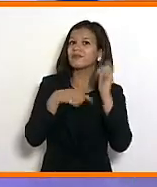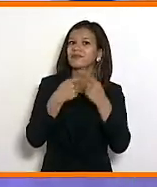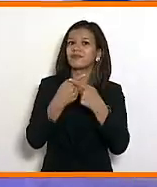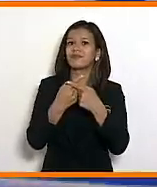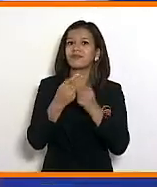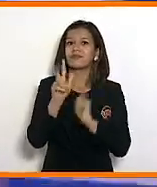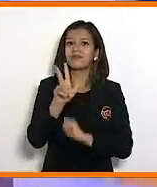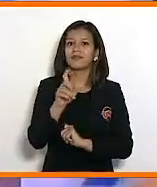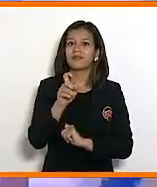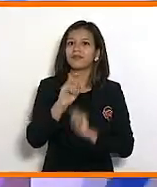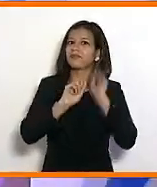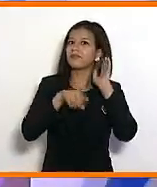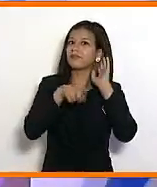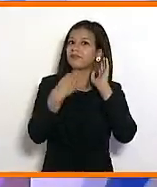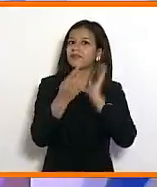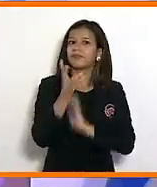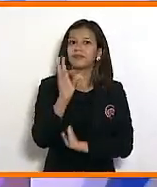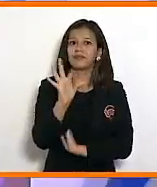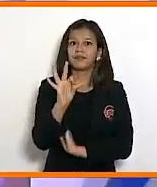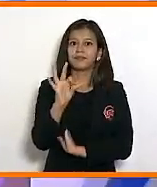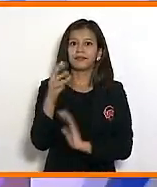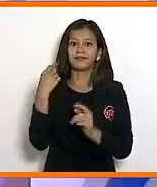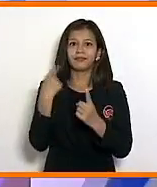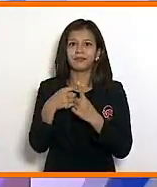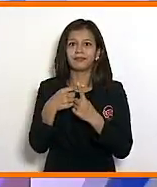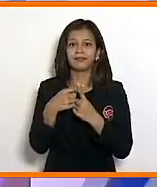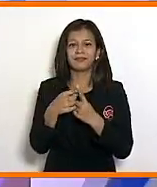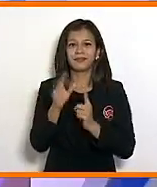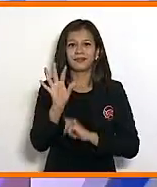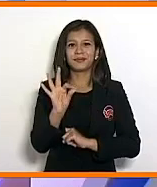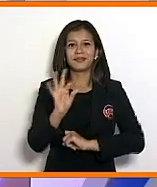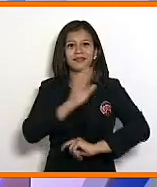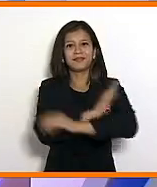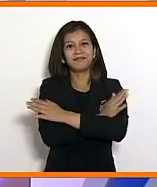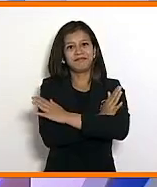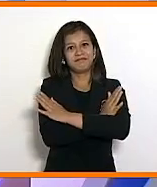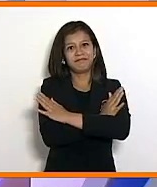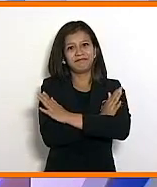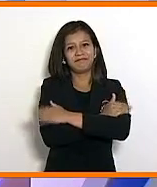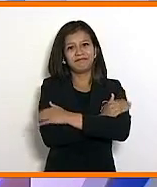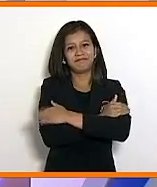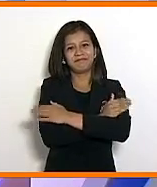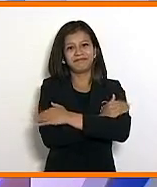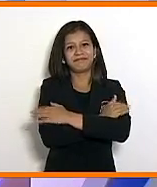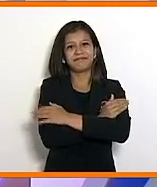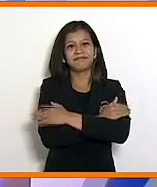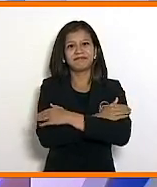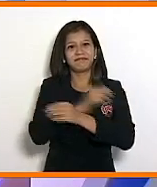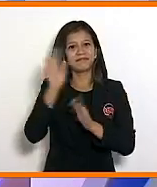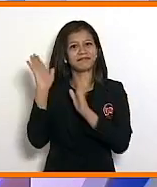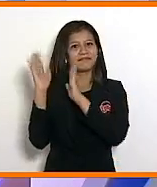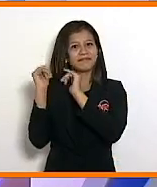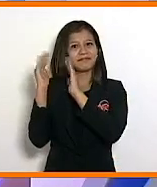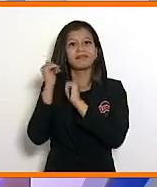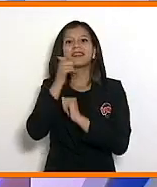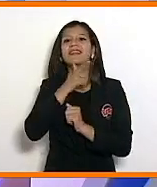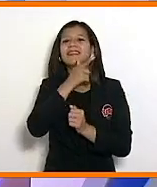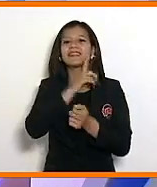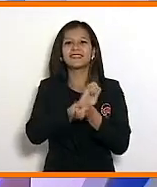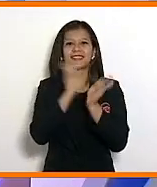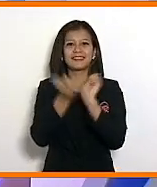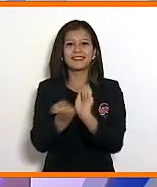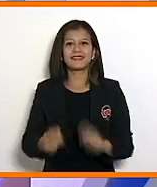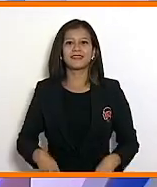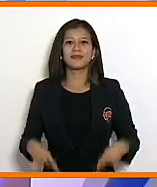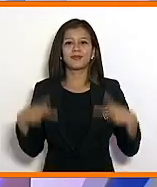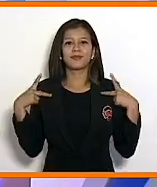X 3X y para más 1, 79 más 9. Muchas felicidades. Lleno de esperanza, Loto te cambia la